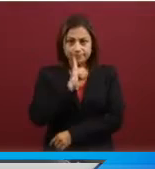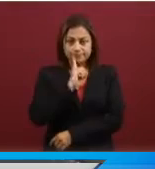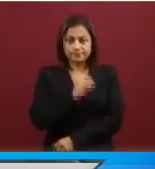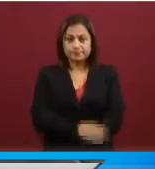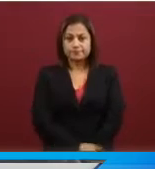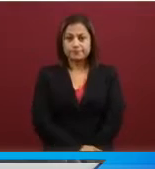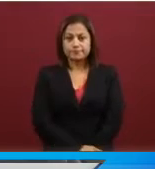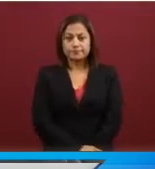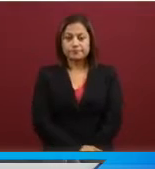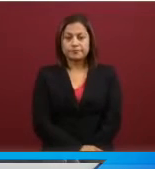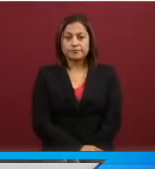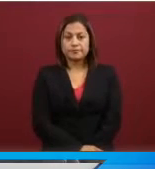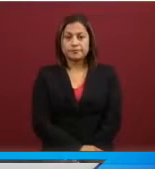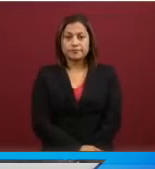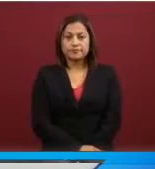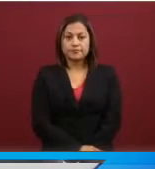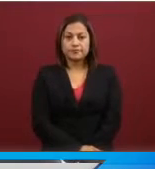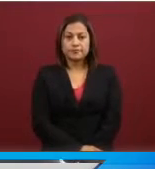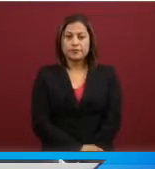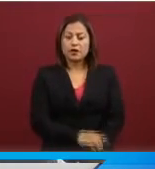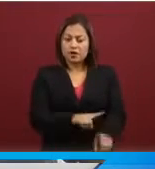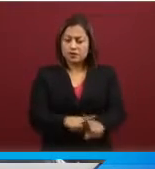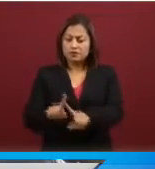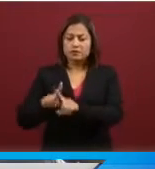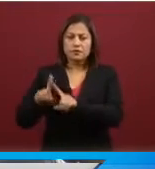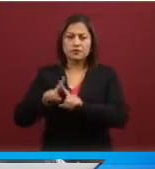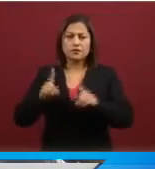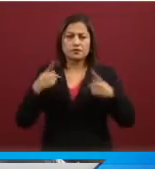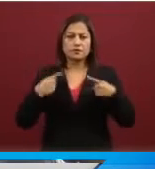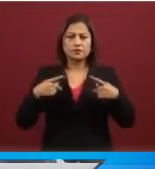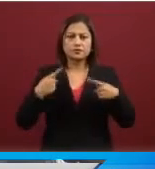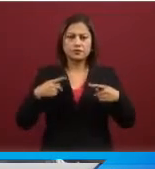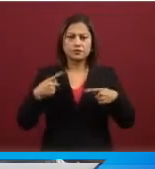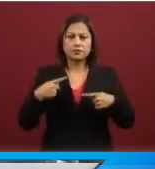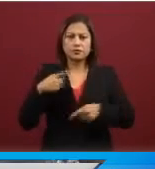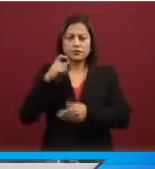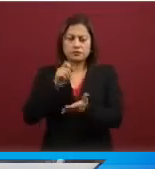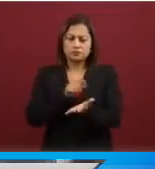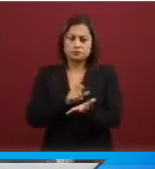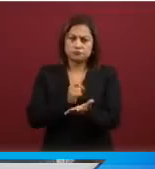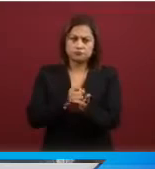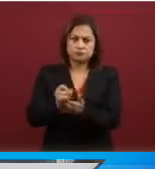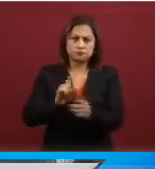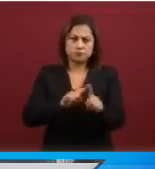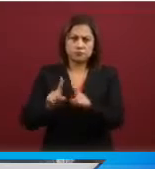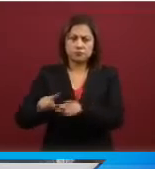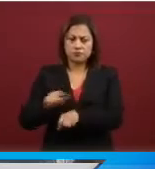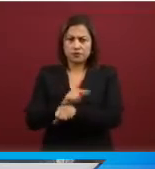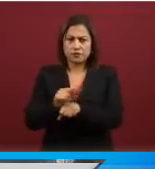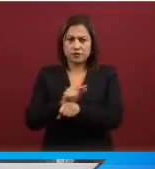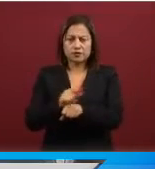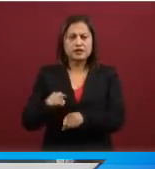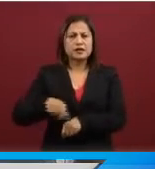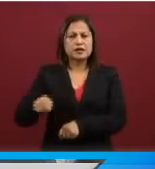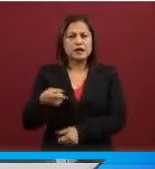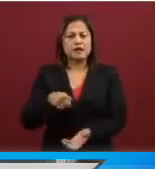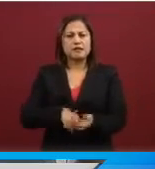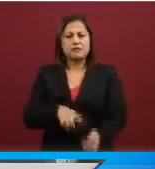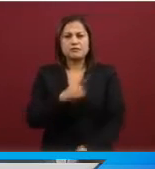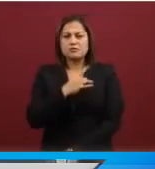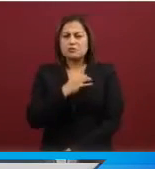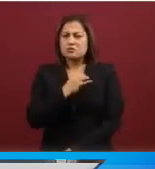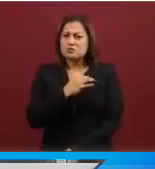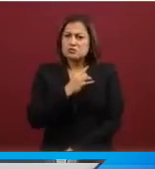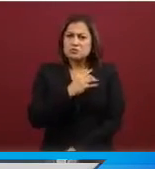Acciones contra la discriminación. Se hacen las adecuaciones necesarias para los procedimientos consulares para todas las personas, sin